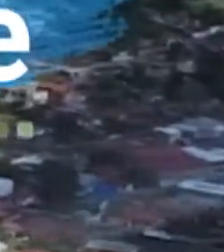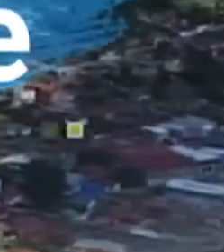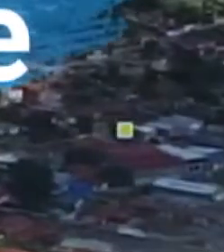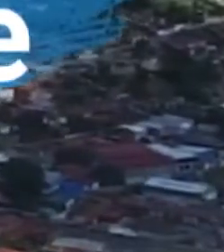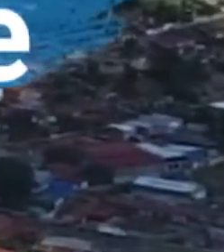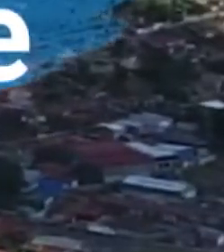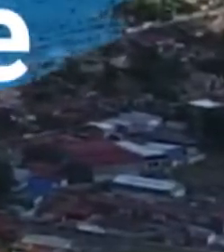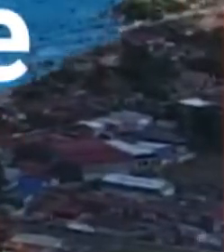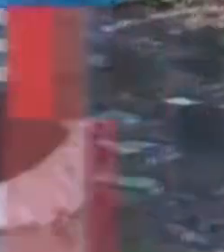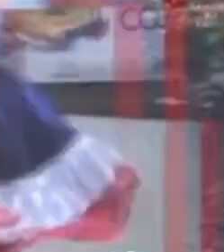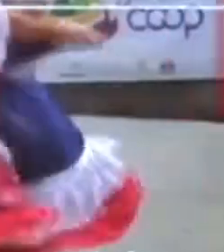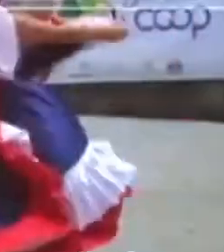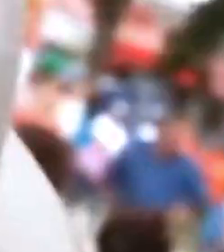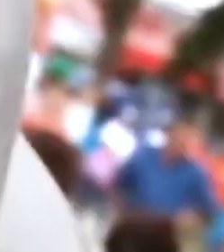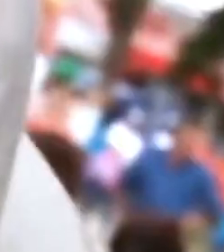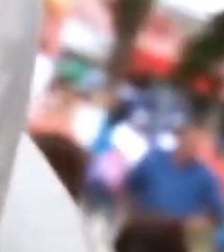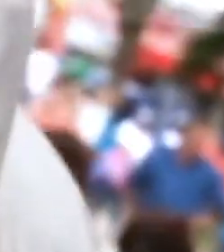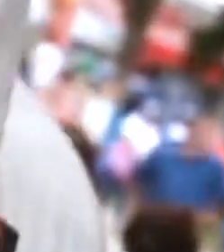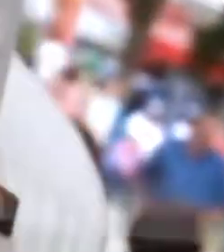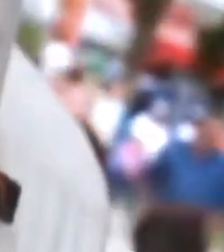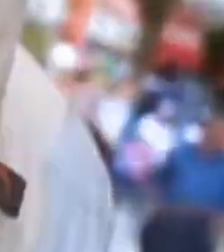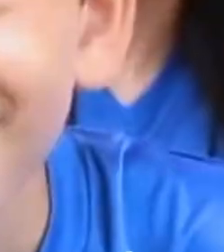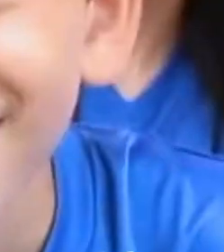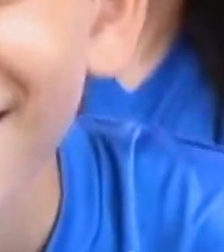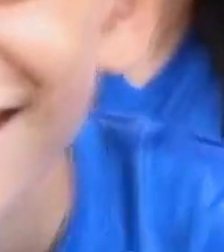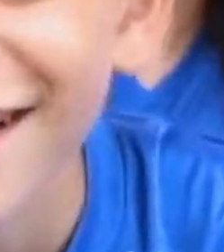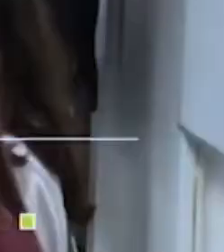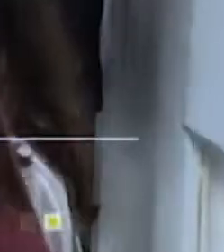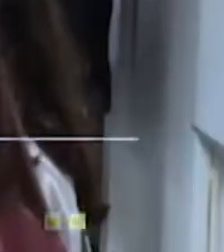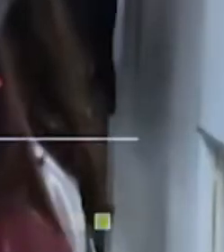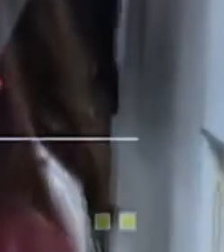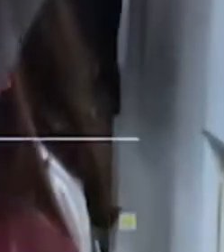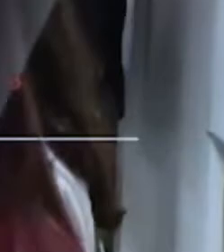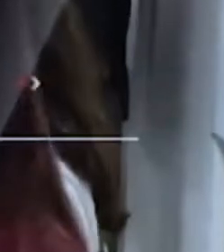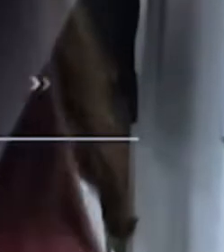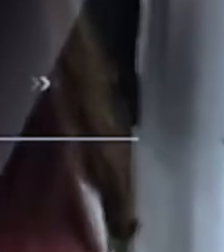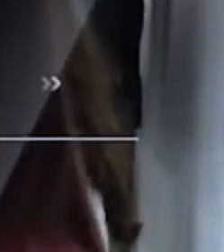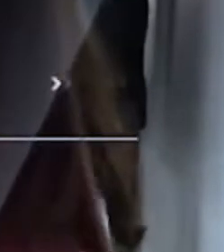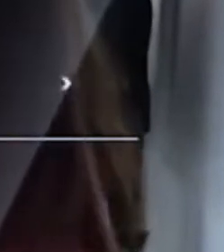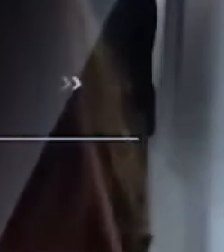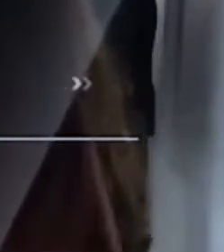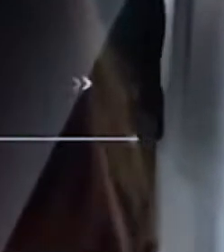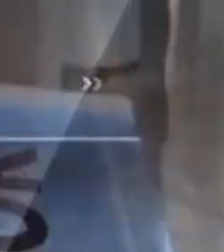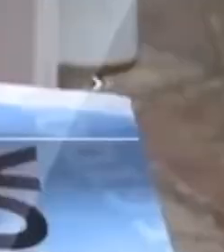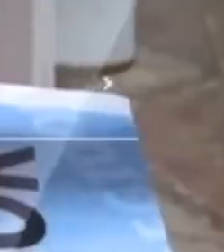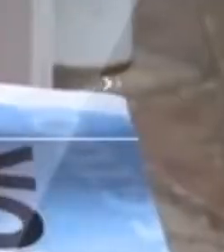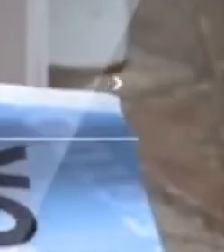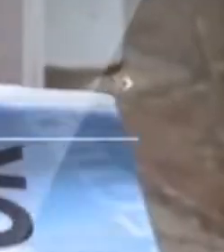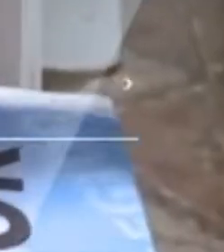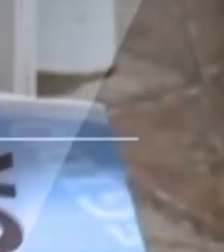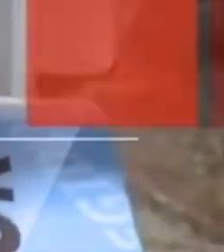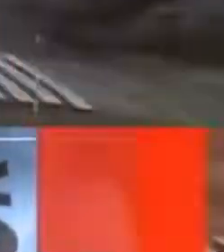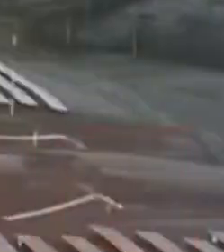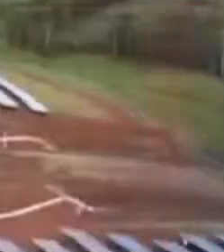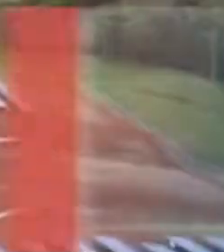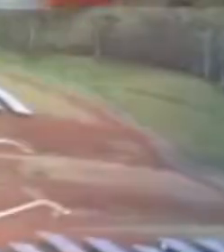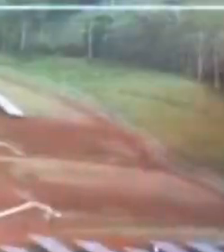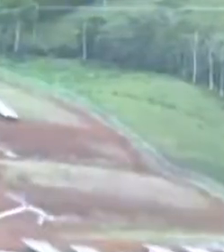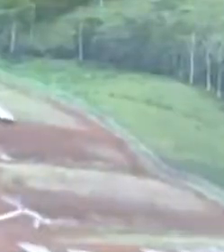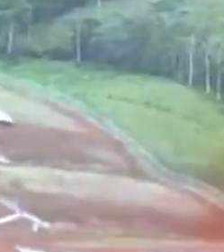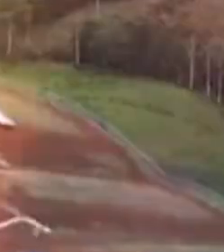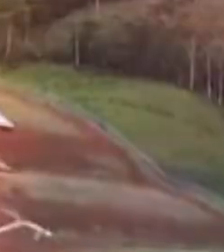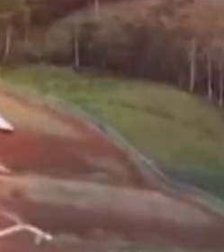Somos un pueblo de paz, orgulloso de vivir sin ejército. Cada 4 años, respetuosamente ejercemos